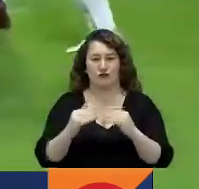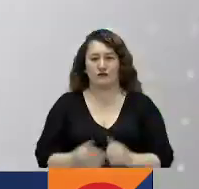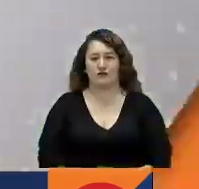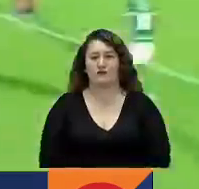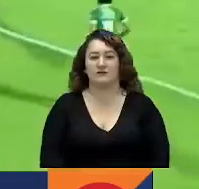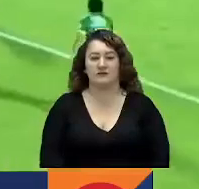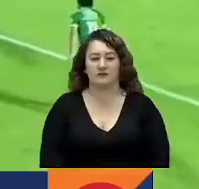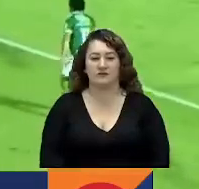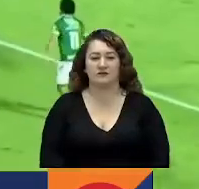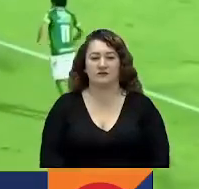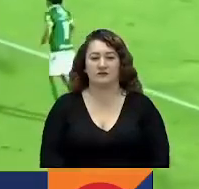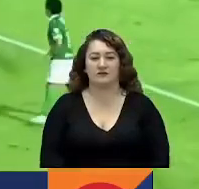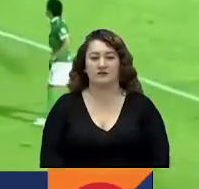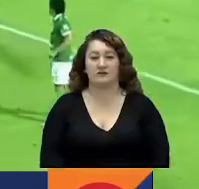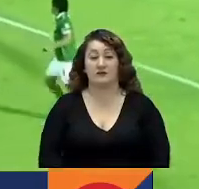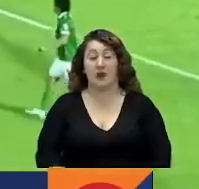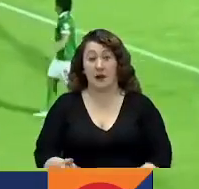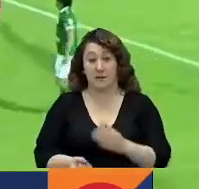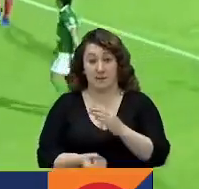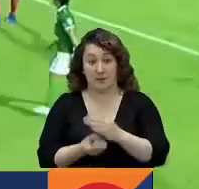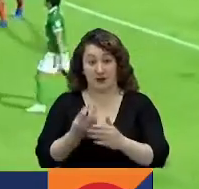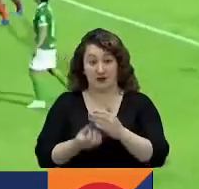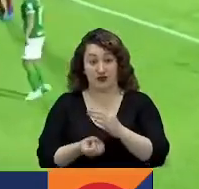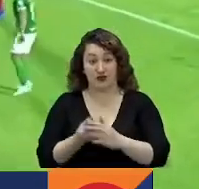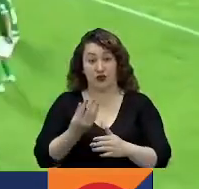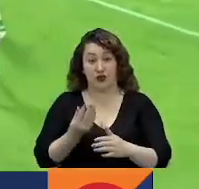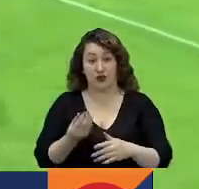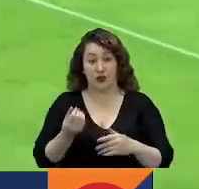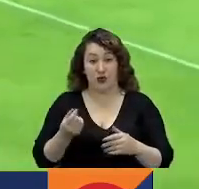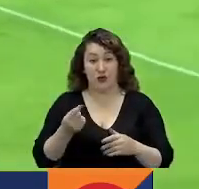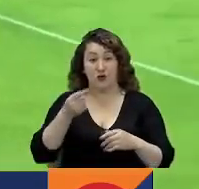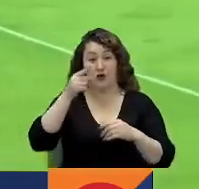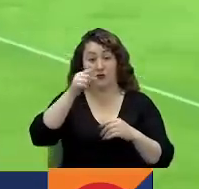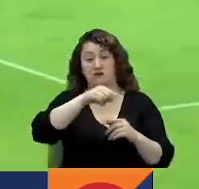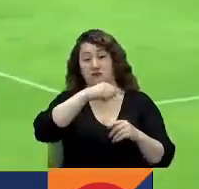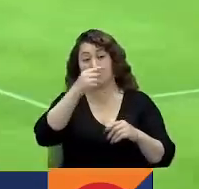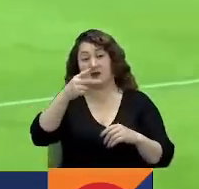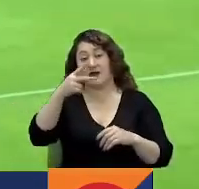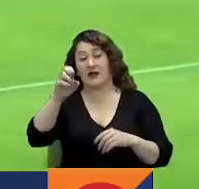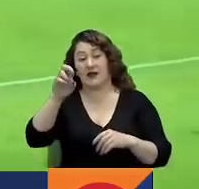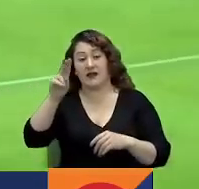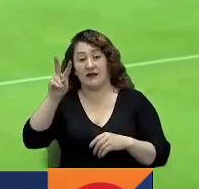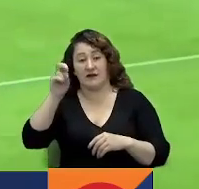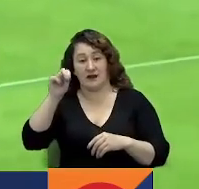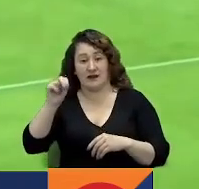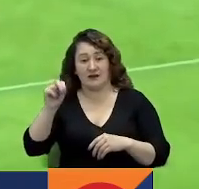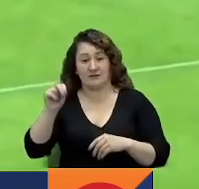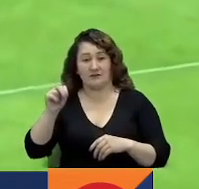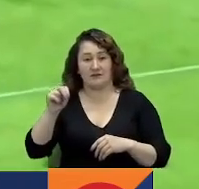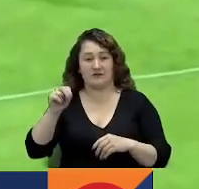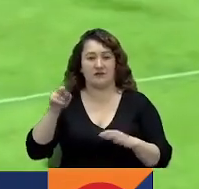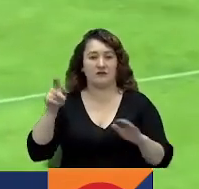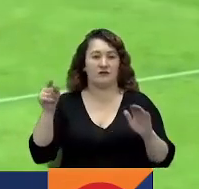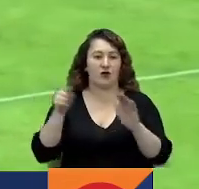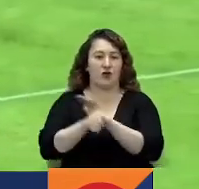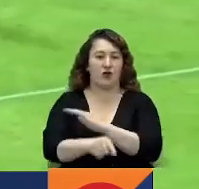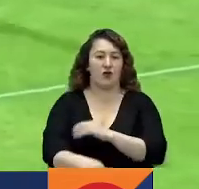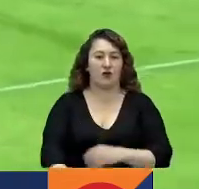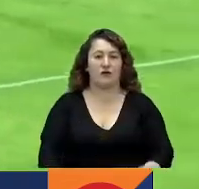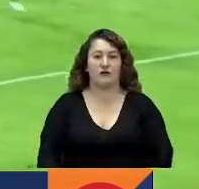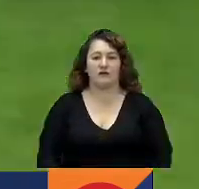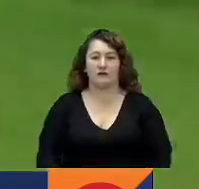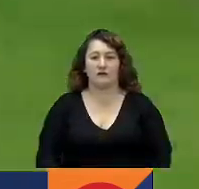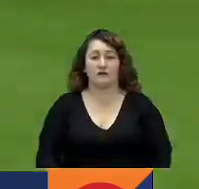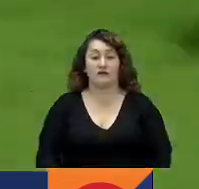1. Y en Pasto Arroyo toma un rebote, la pelota le cae a Kevin Velasco en el pecho para habilitar a Kevin